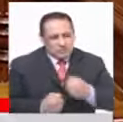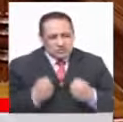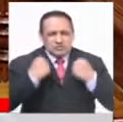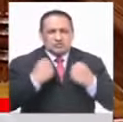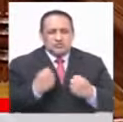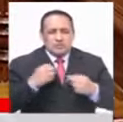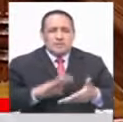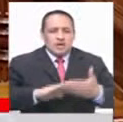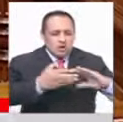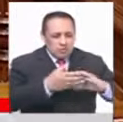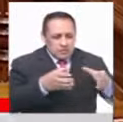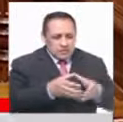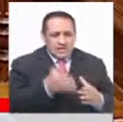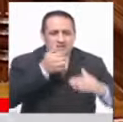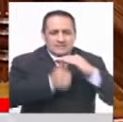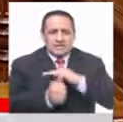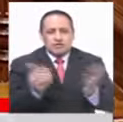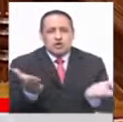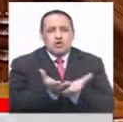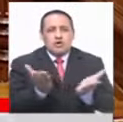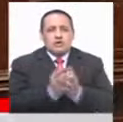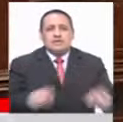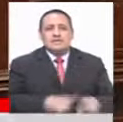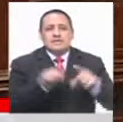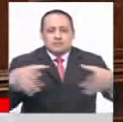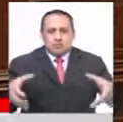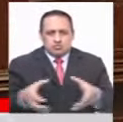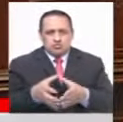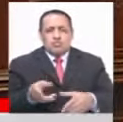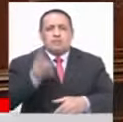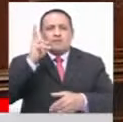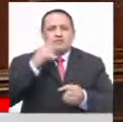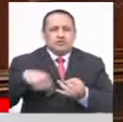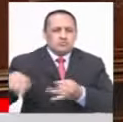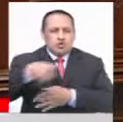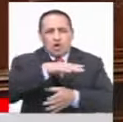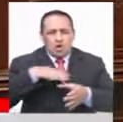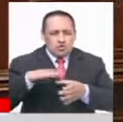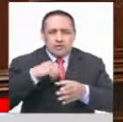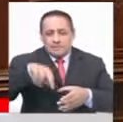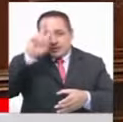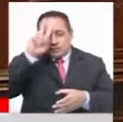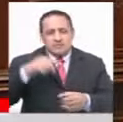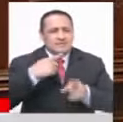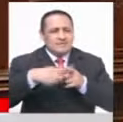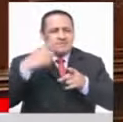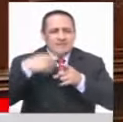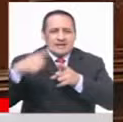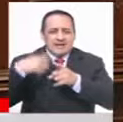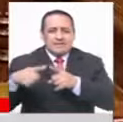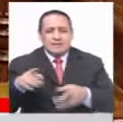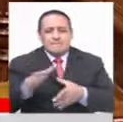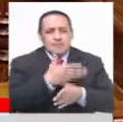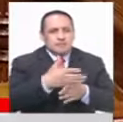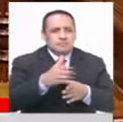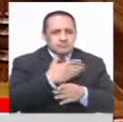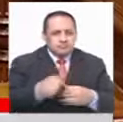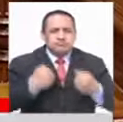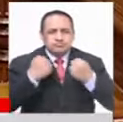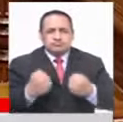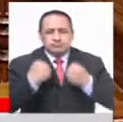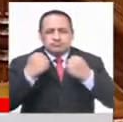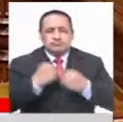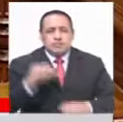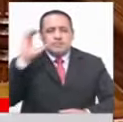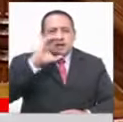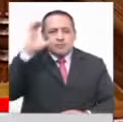comunidad, en las aulas y en el sindicato, desde todos los espacios de participación que me permitirán